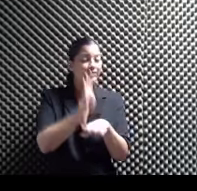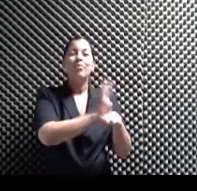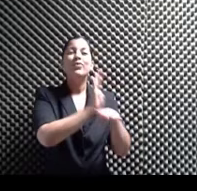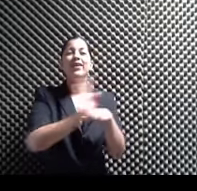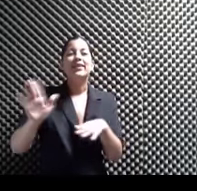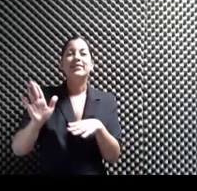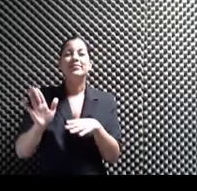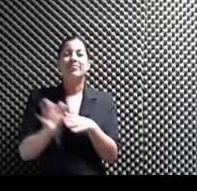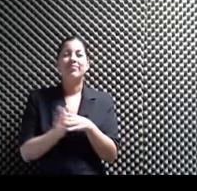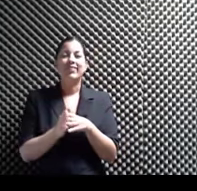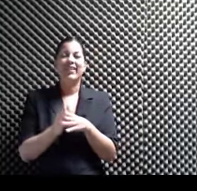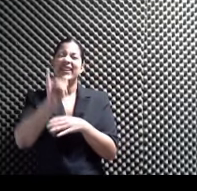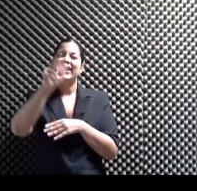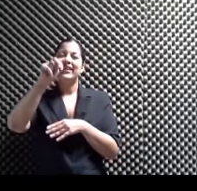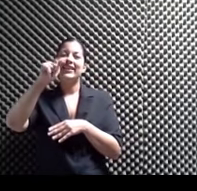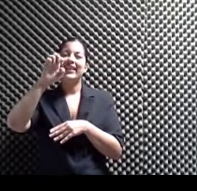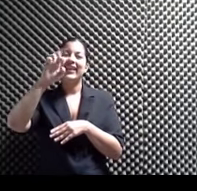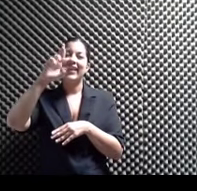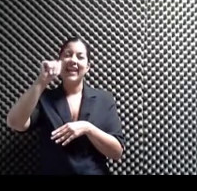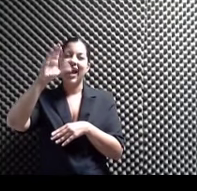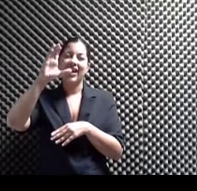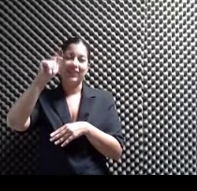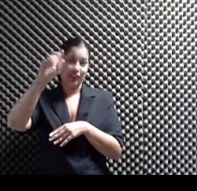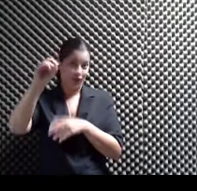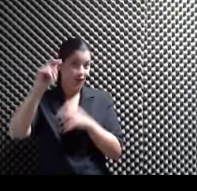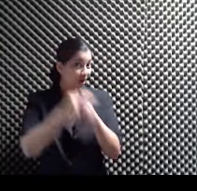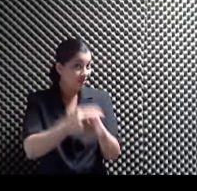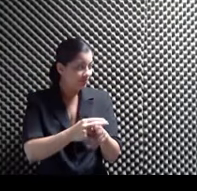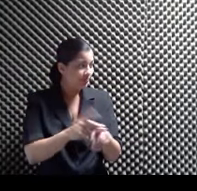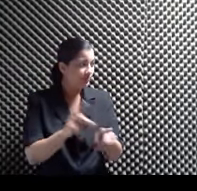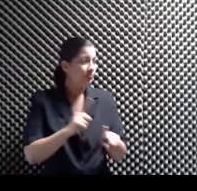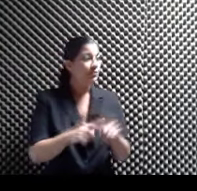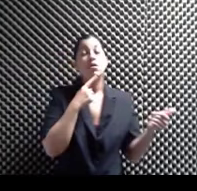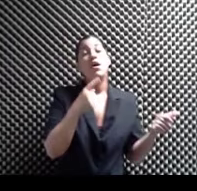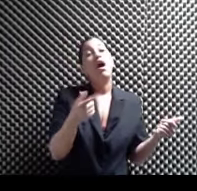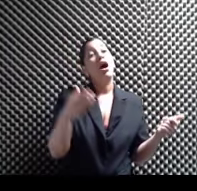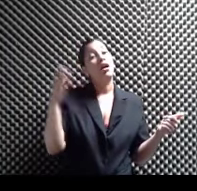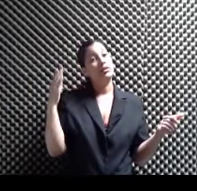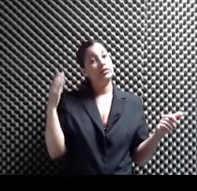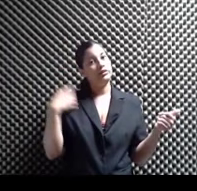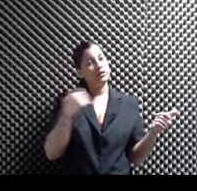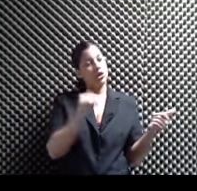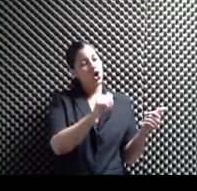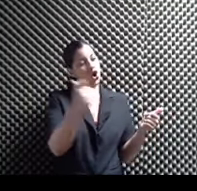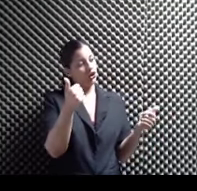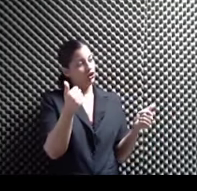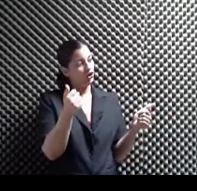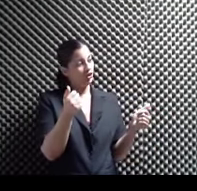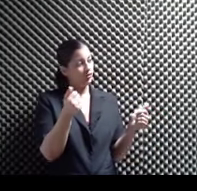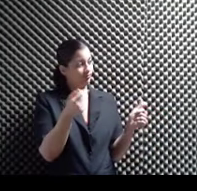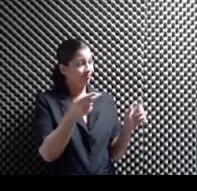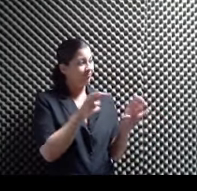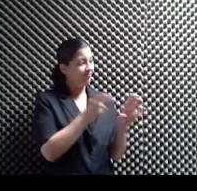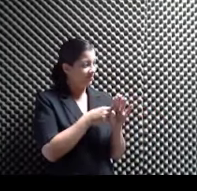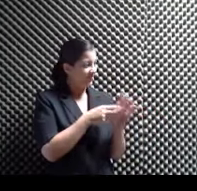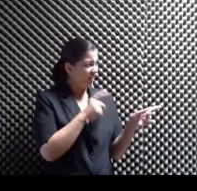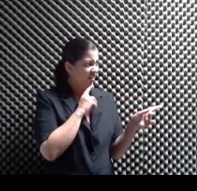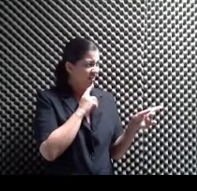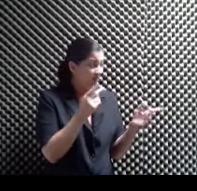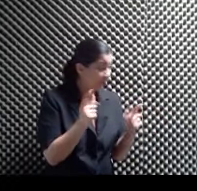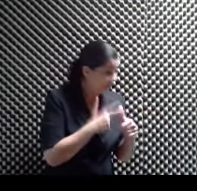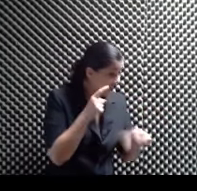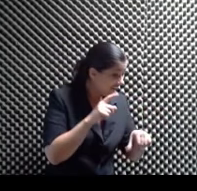nombre Interacto Interacto Interacto Pero quiero decir Antes que pasemos A otro que se está Medio estrenando No, ya este se estrenó Pero se sigue